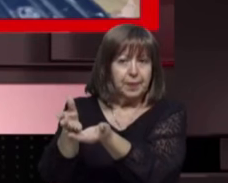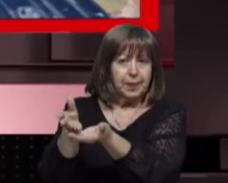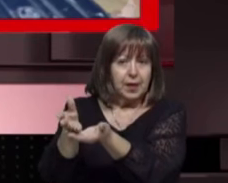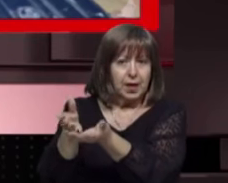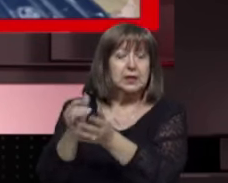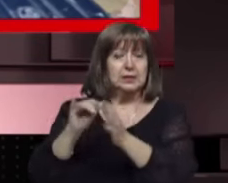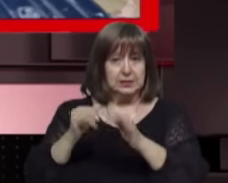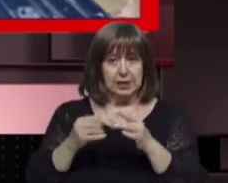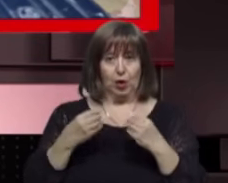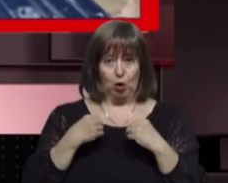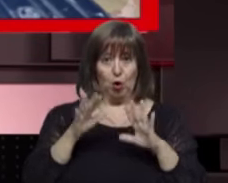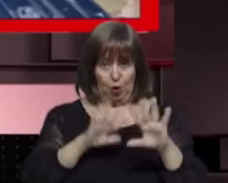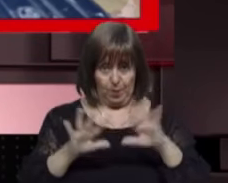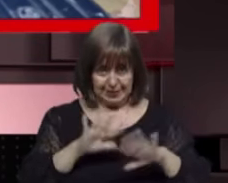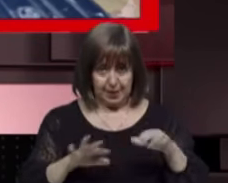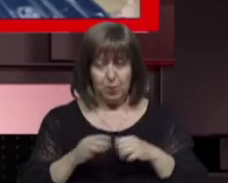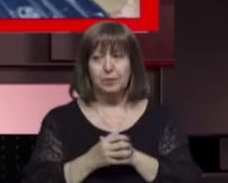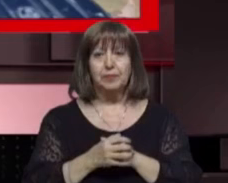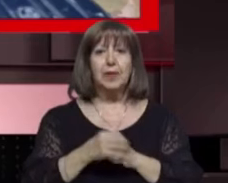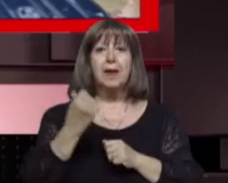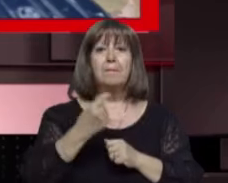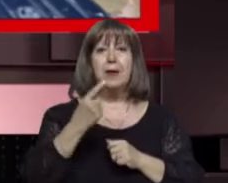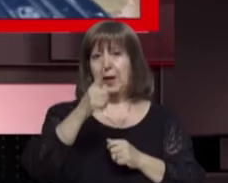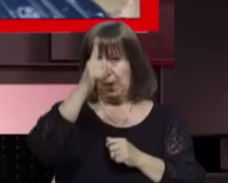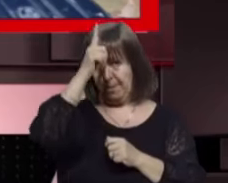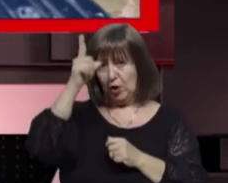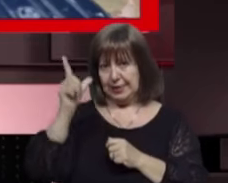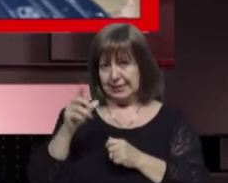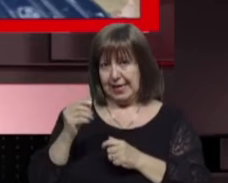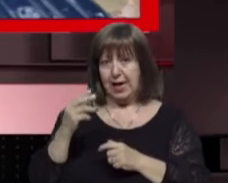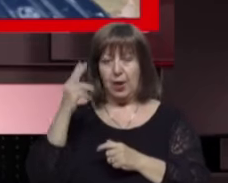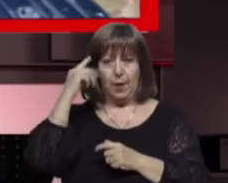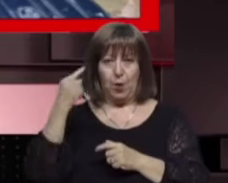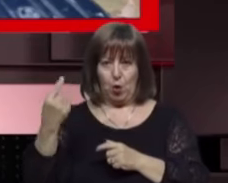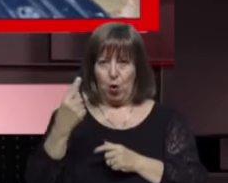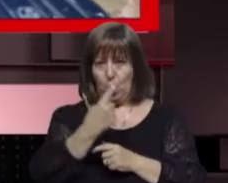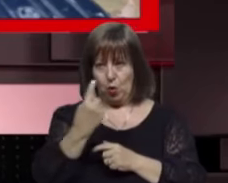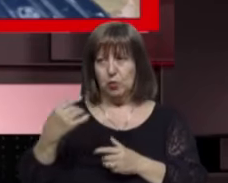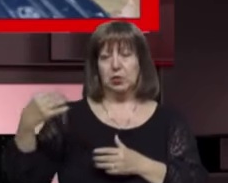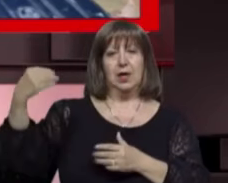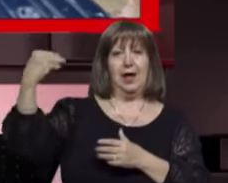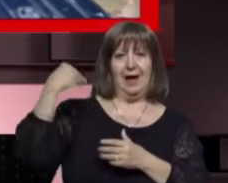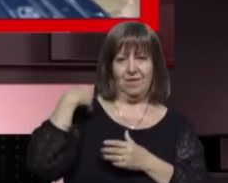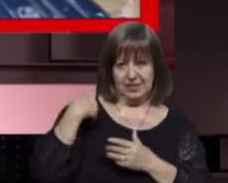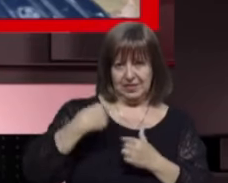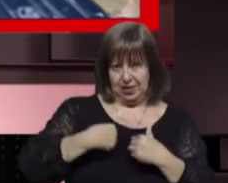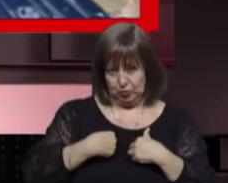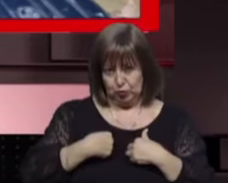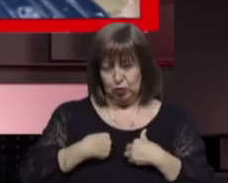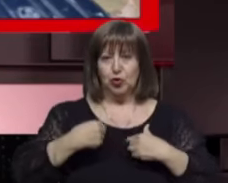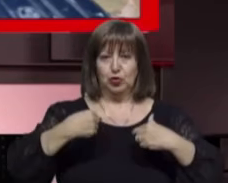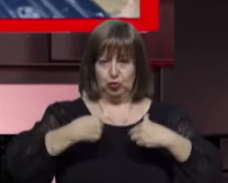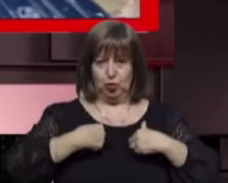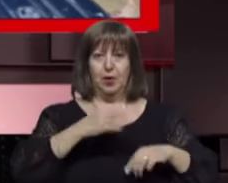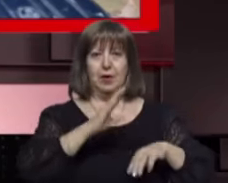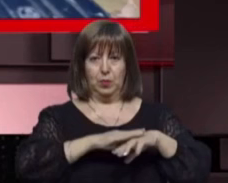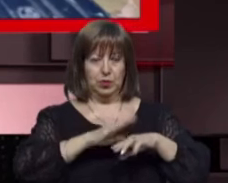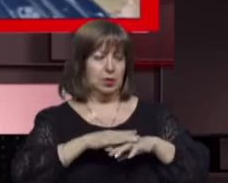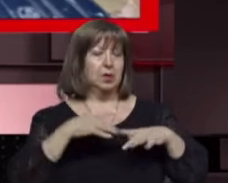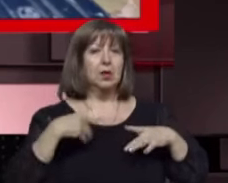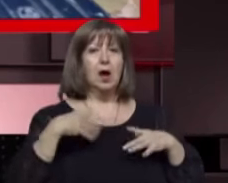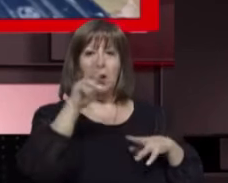Mirá, el procedimiento es el siguiente: se le avisa a la policía nos pone al tanto a nosotros, lo cual se dispone el